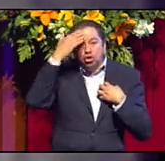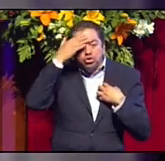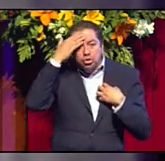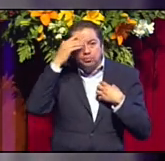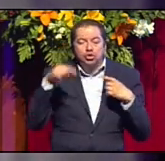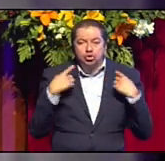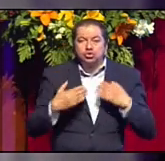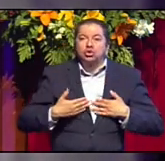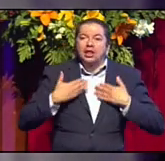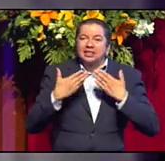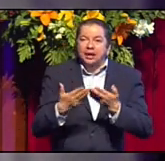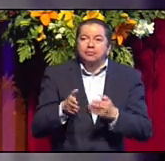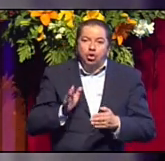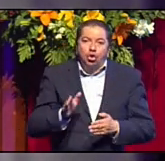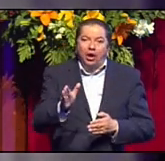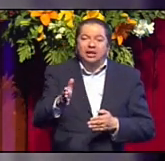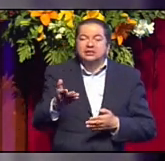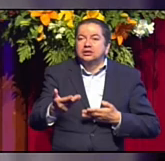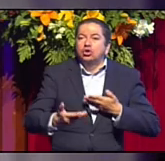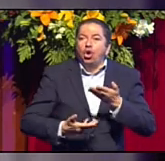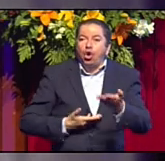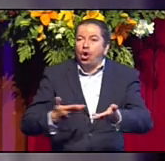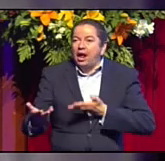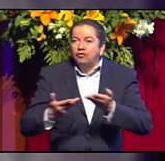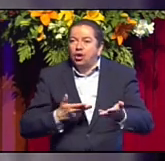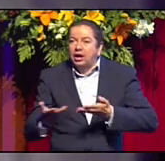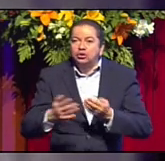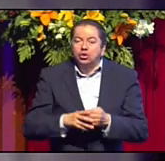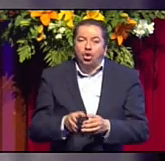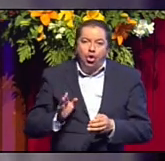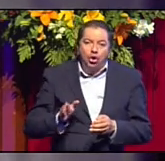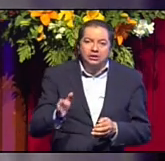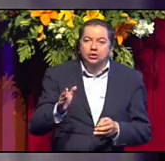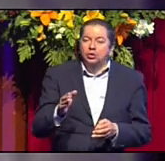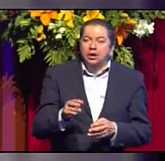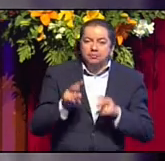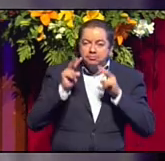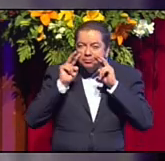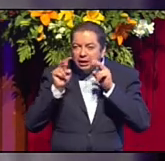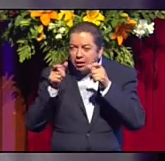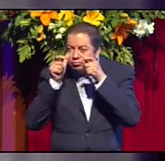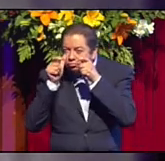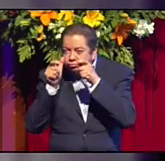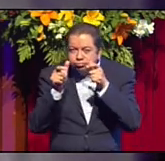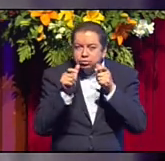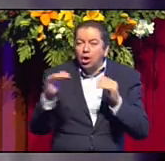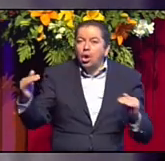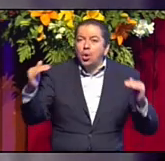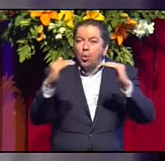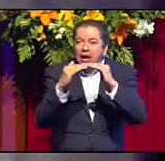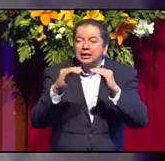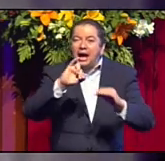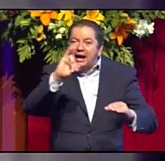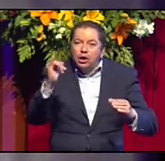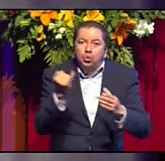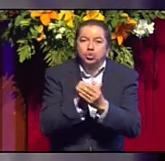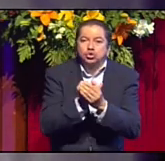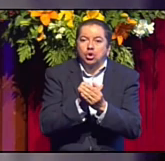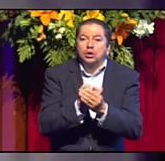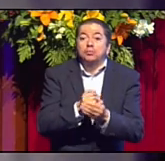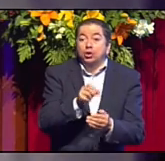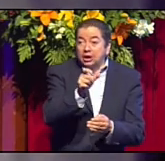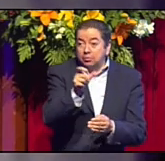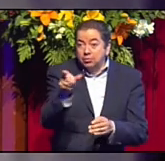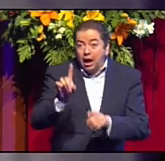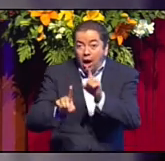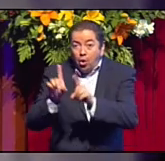Así que estamos disponibles a seguir colaborando. Seguiremos bregando por mayor igualdad, por mayor inclusión, porque aquellos